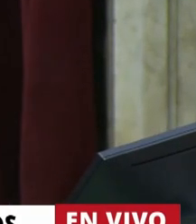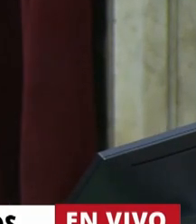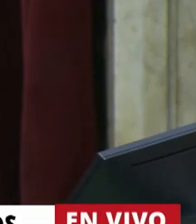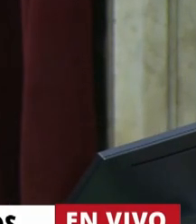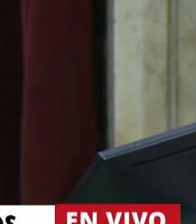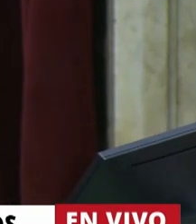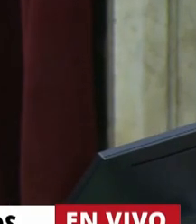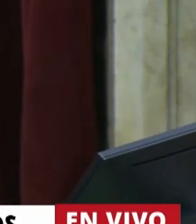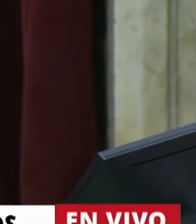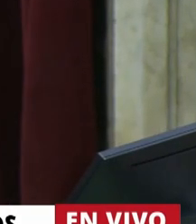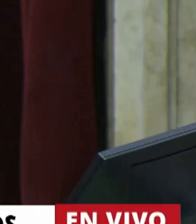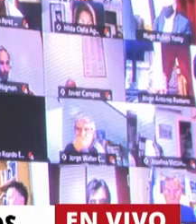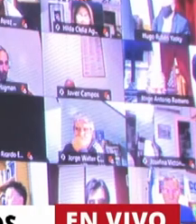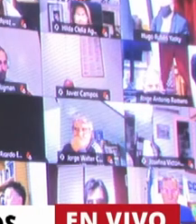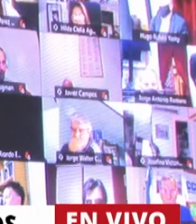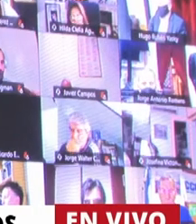Ferreira Julio Daniel.